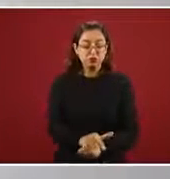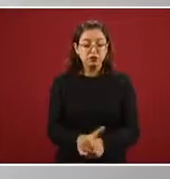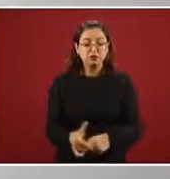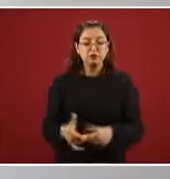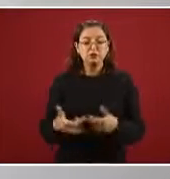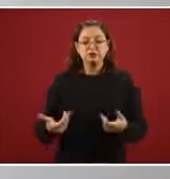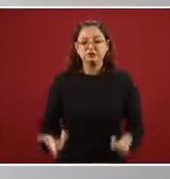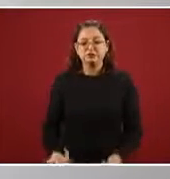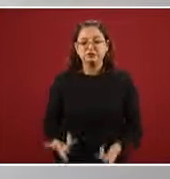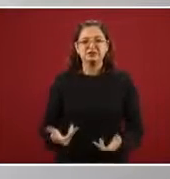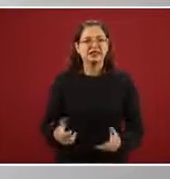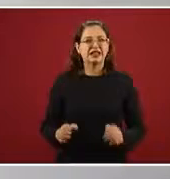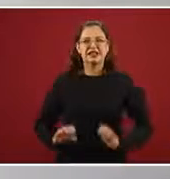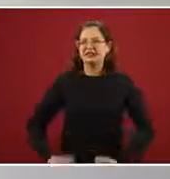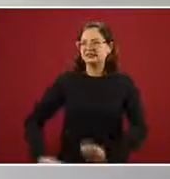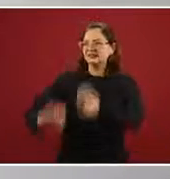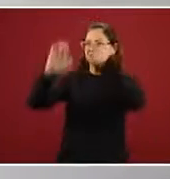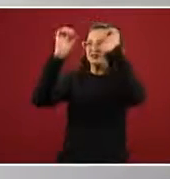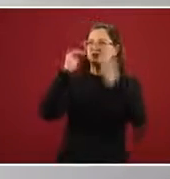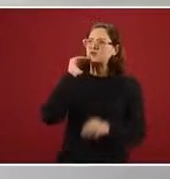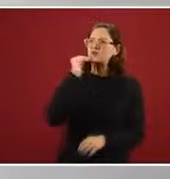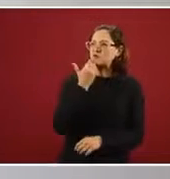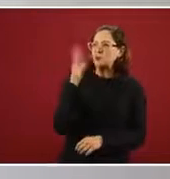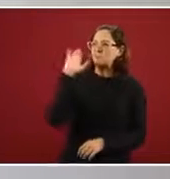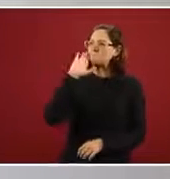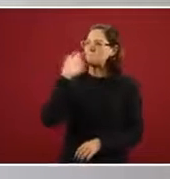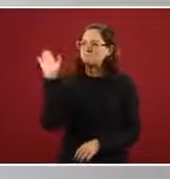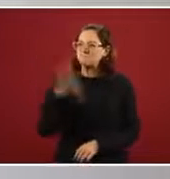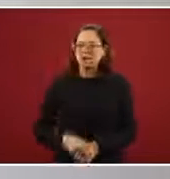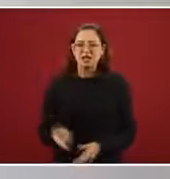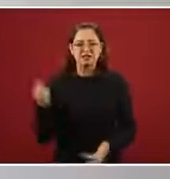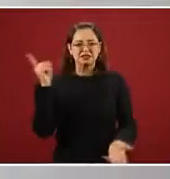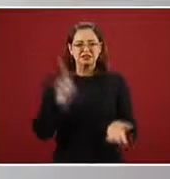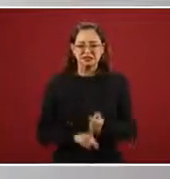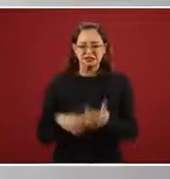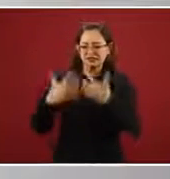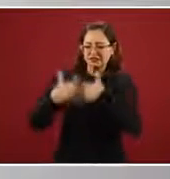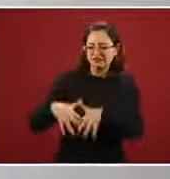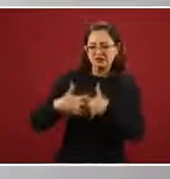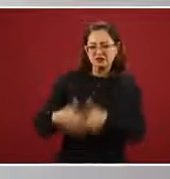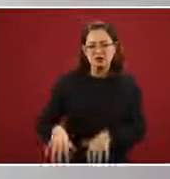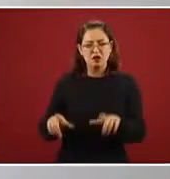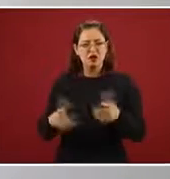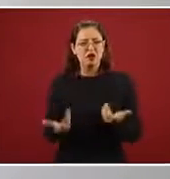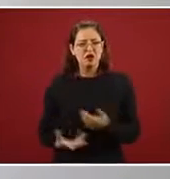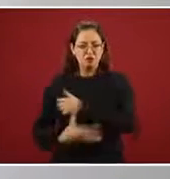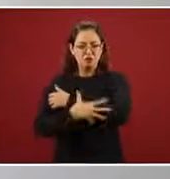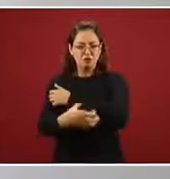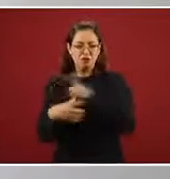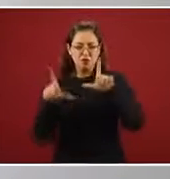con muy mala infraestructura, sin equipos de rayos X,